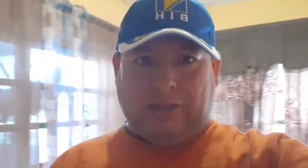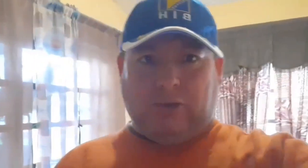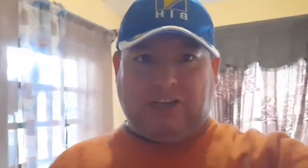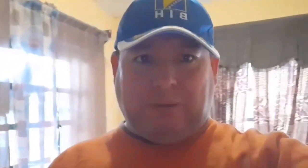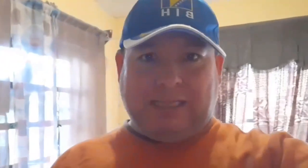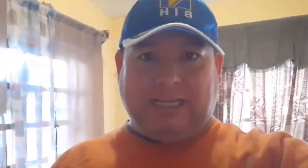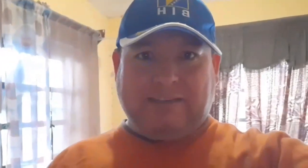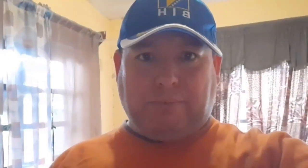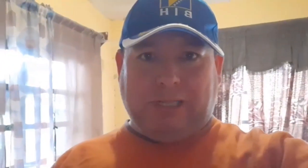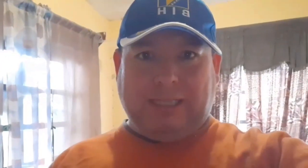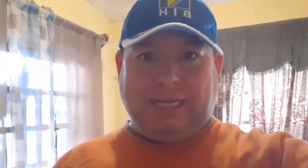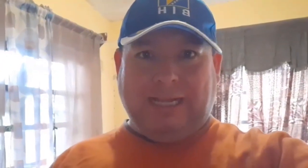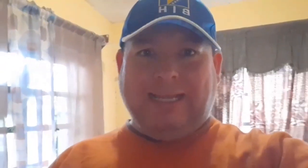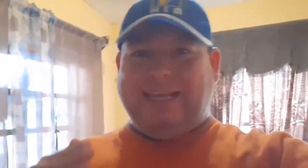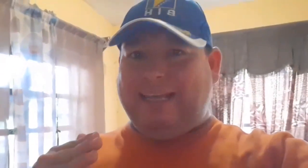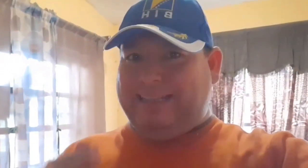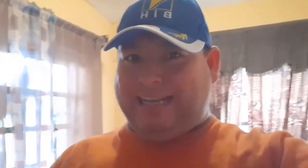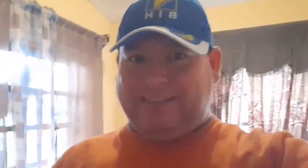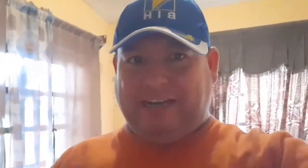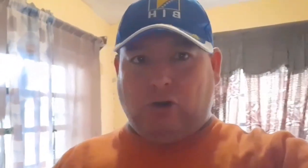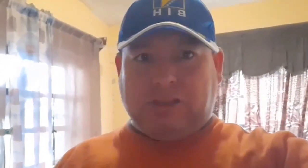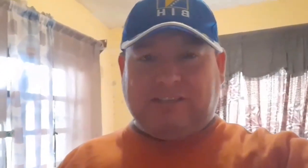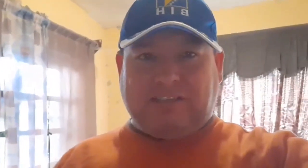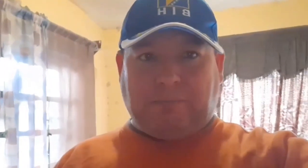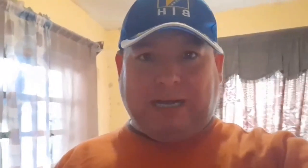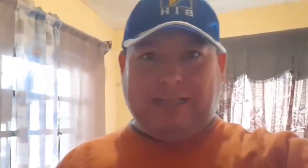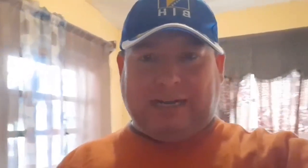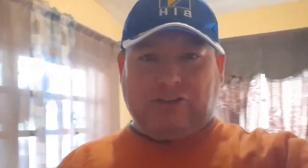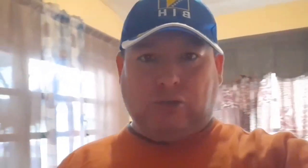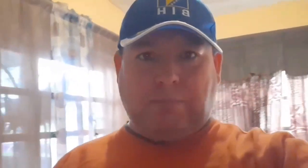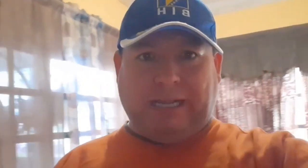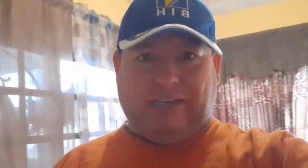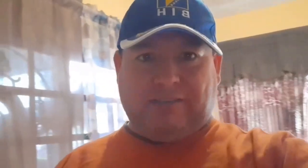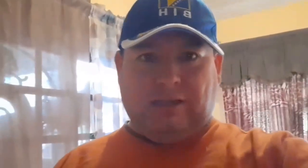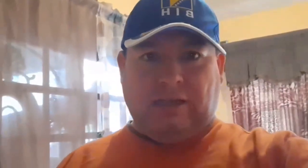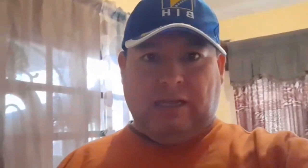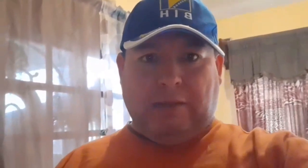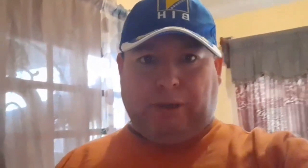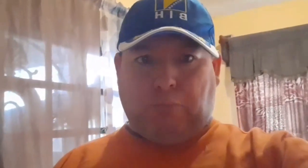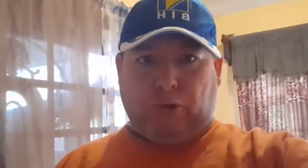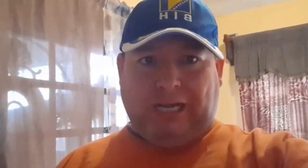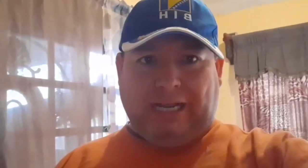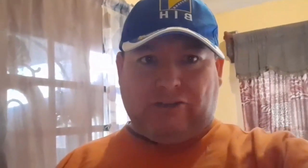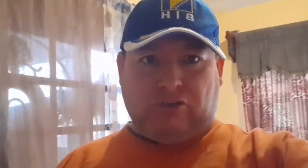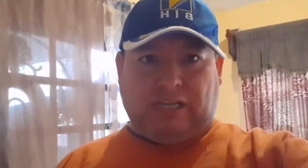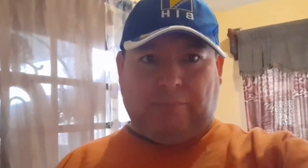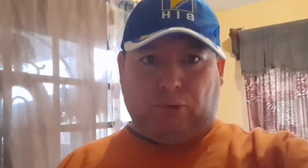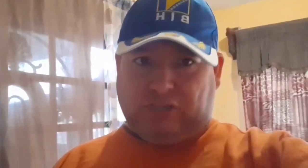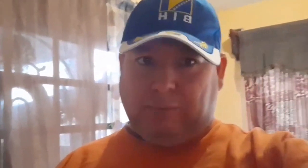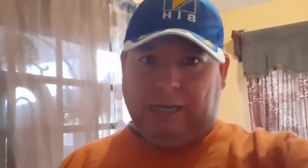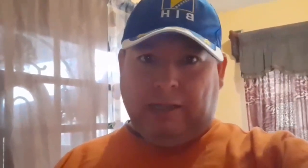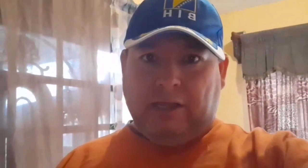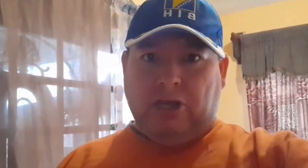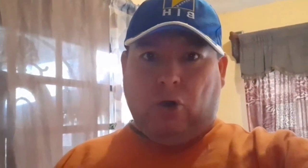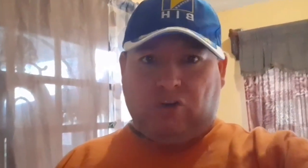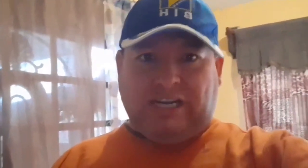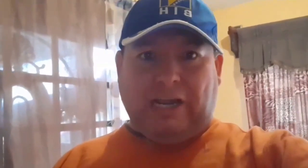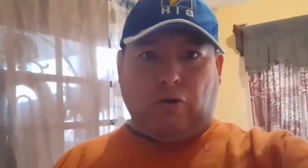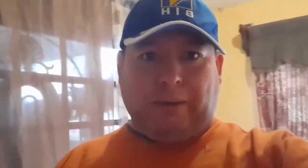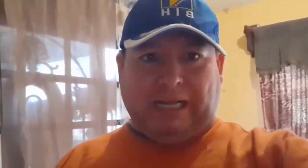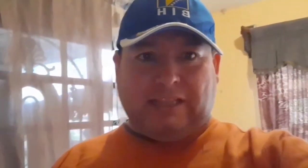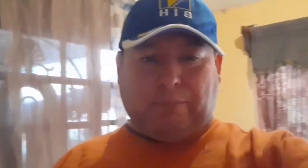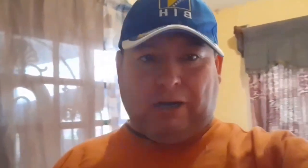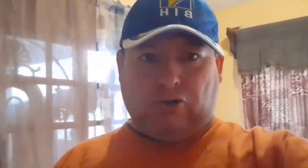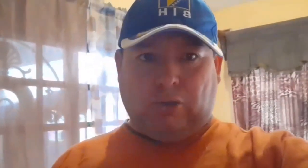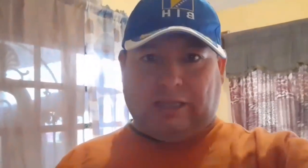tiempo sonando en las pláticas de política de que si el norte se separa del resto del país, pero ¿podría esto ser posible? ¿O